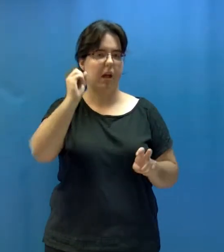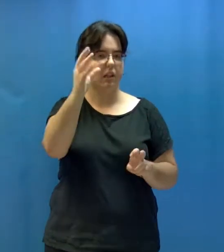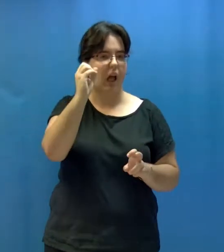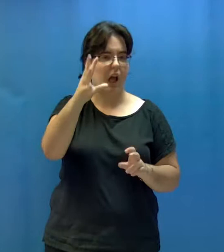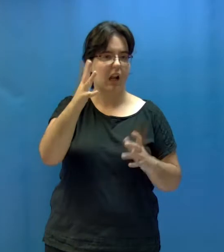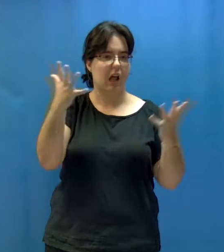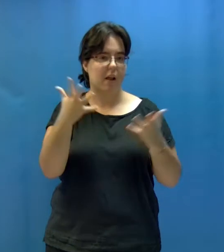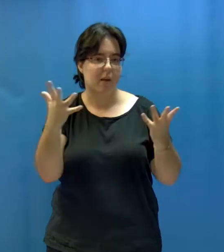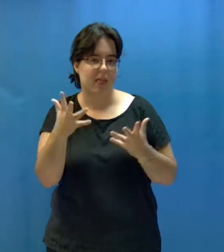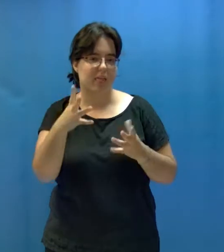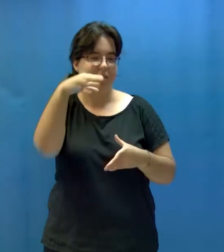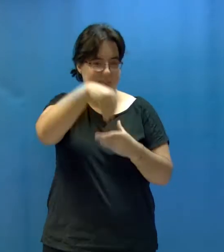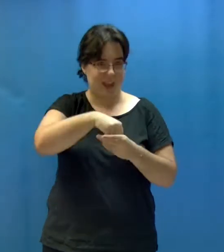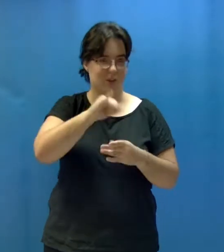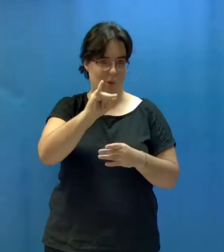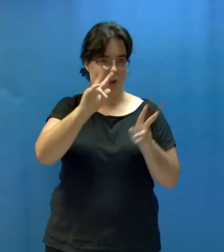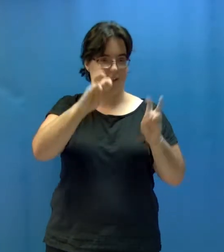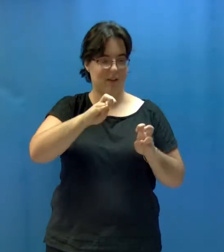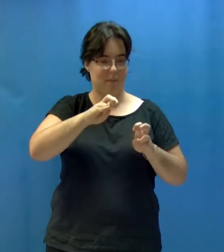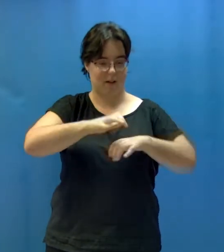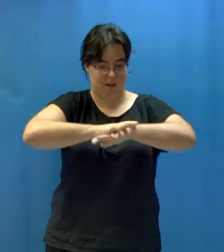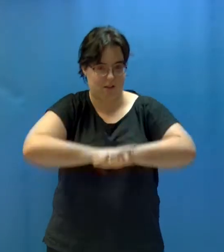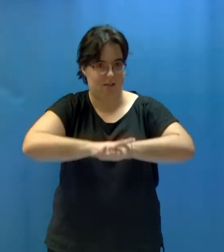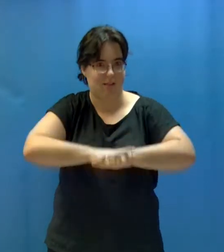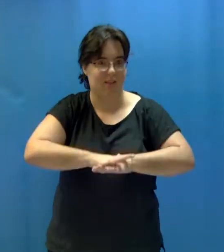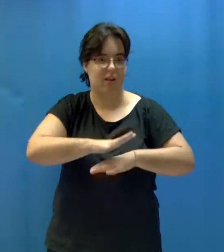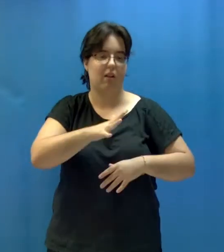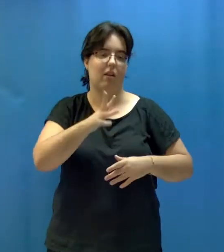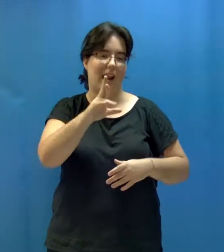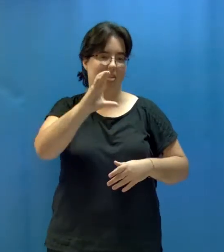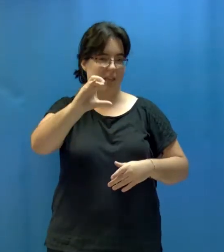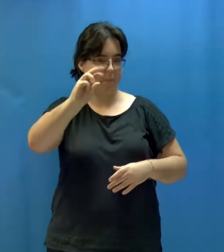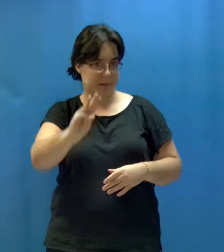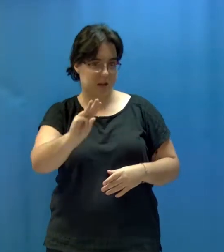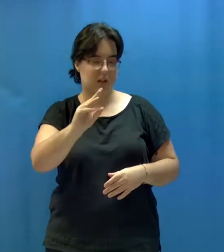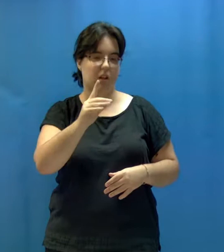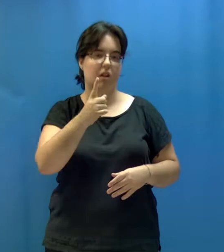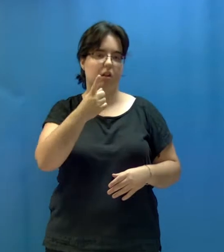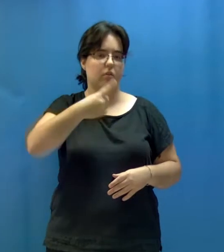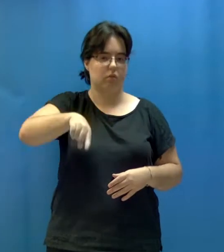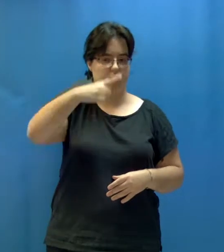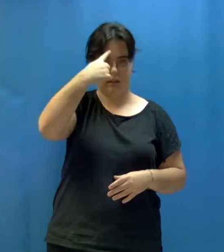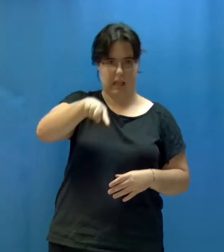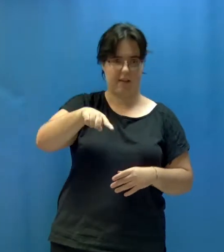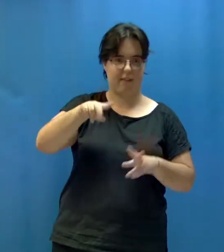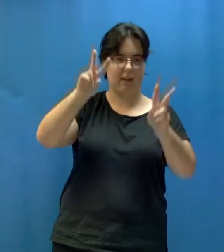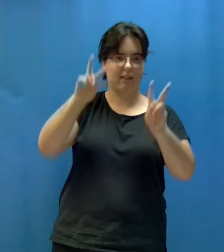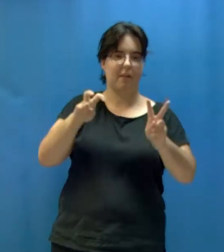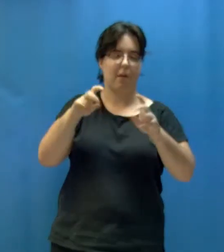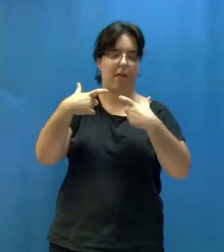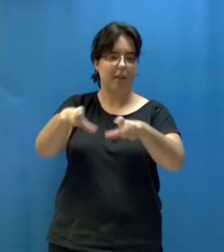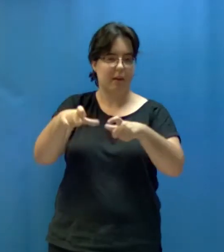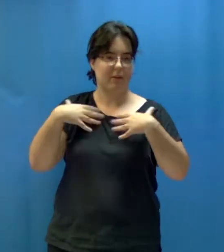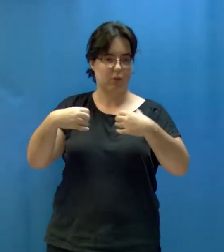RCP. Nosotros también somos conocedores de lo que hacen desde el Departamento de Seguridad Pública, desde el